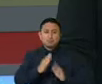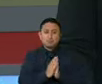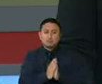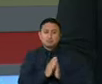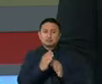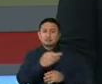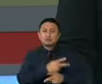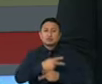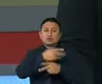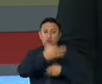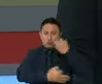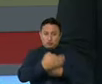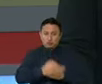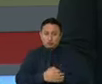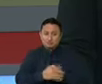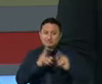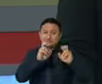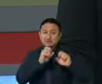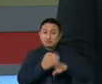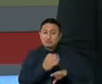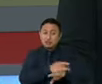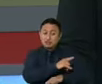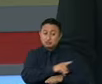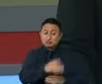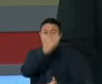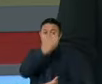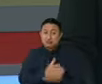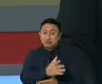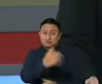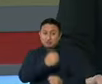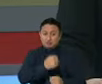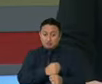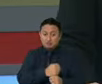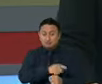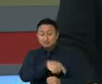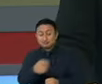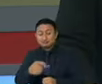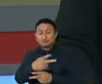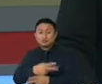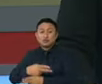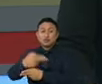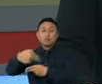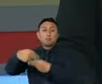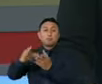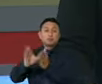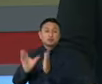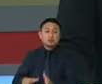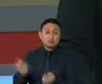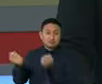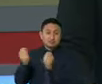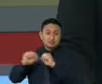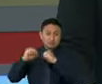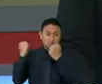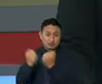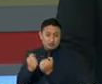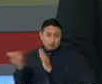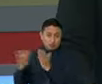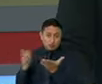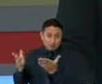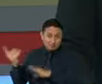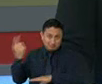de la Judicatura respecto al cese de funciones dispuesto por el Consejo de Participación Ciudadana y Control Social